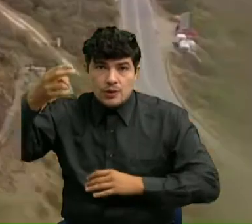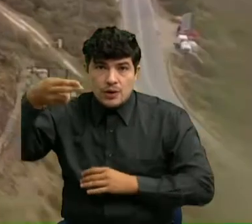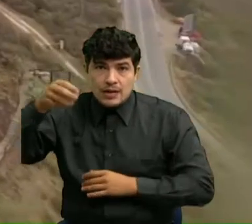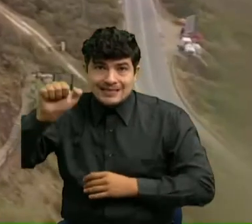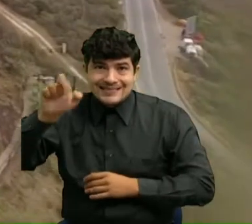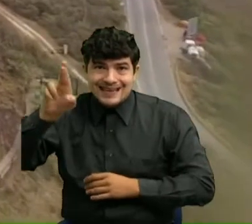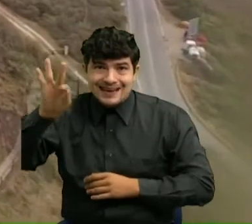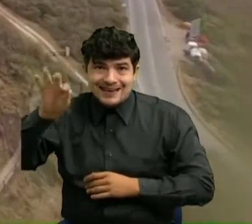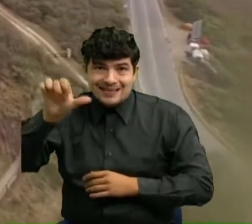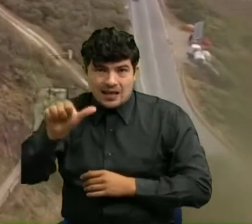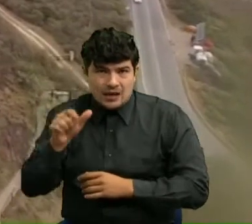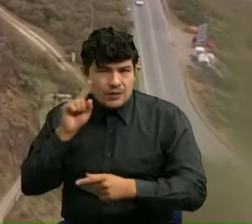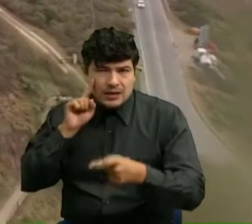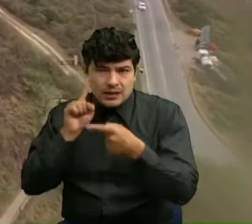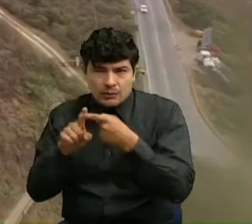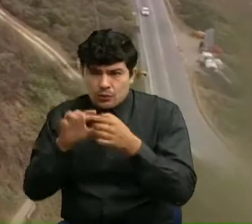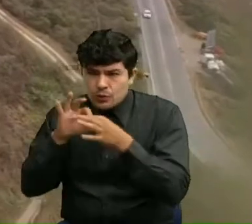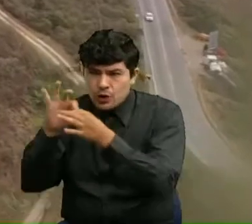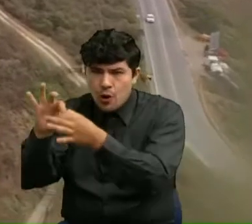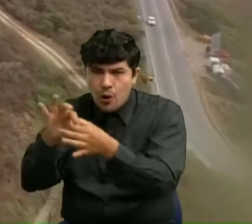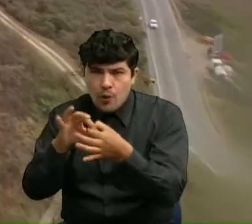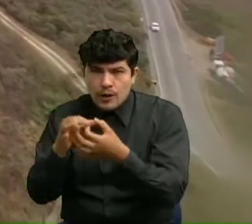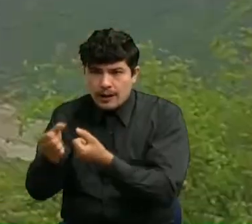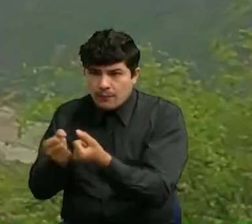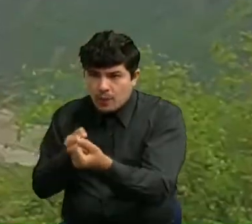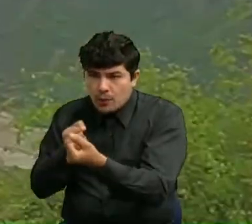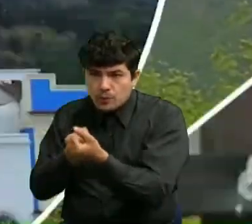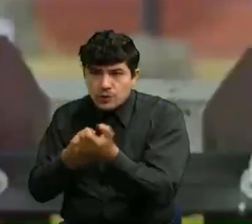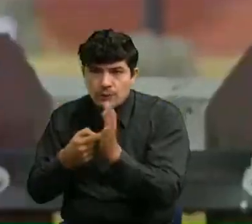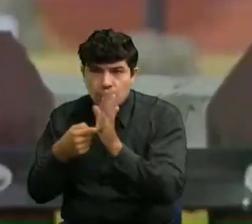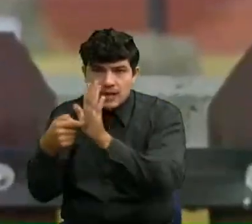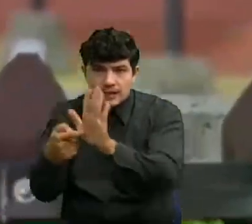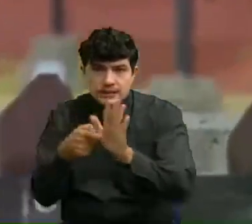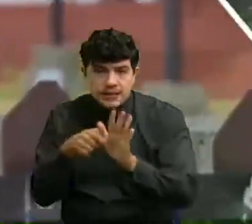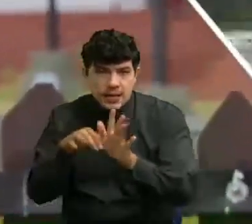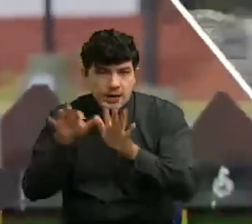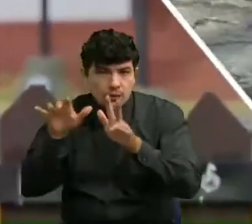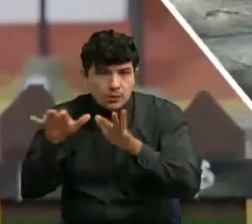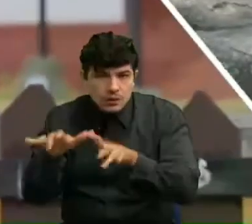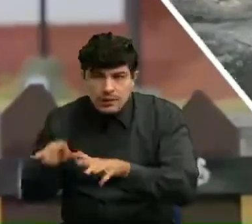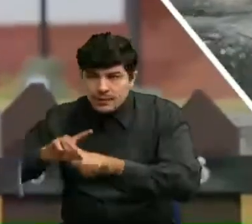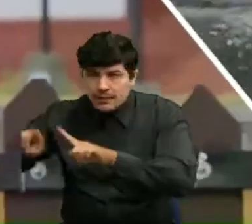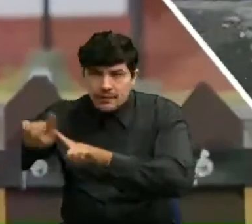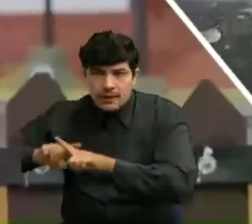trabajando en la unión del departamento y en mostrar la grandeza turística y cultural.